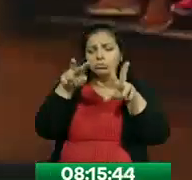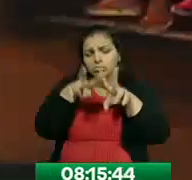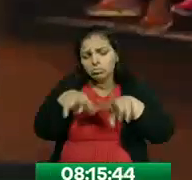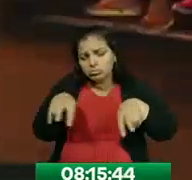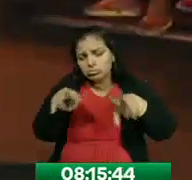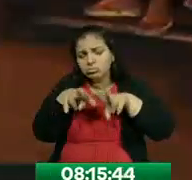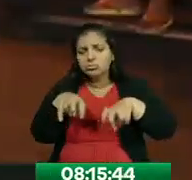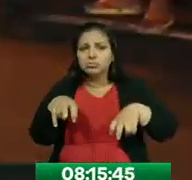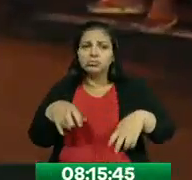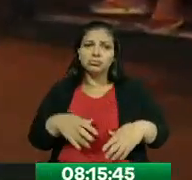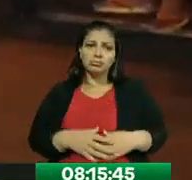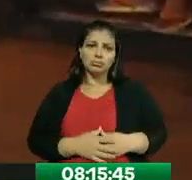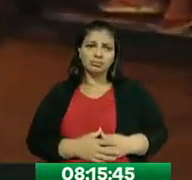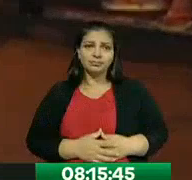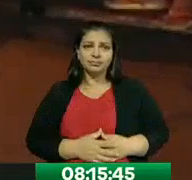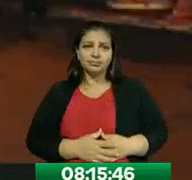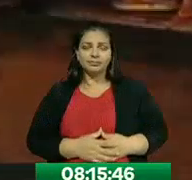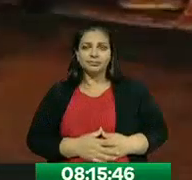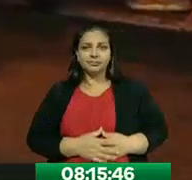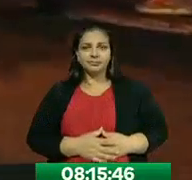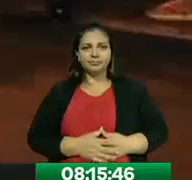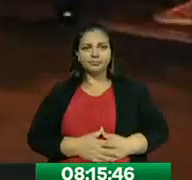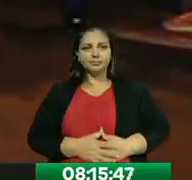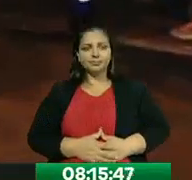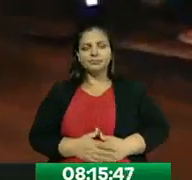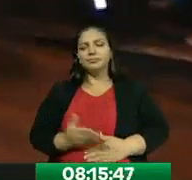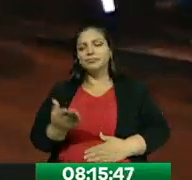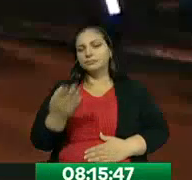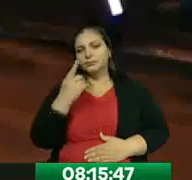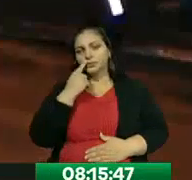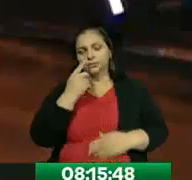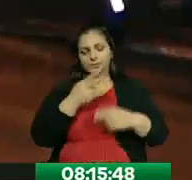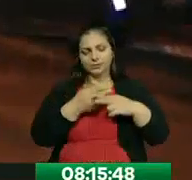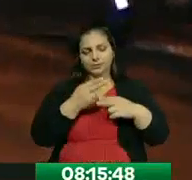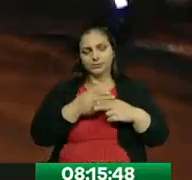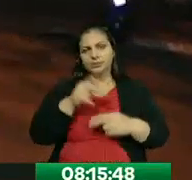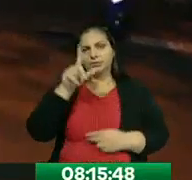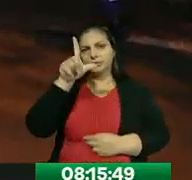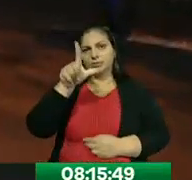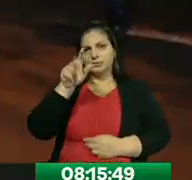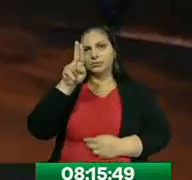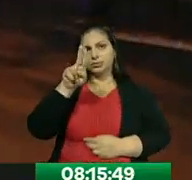parece? La víctima mortal fue identificada como Luis